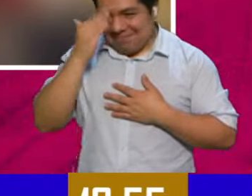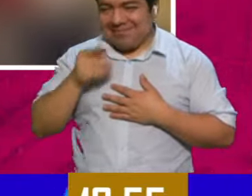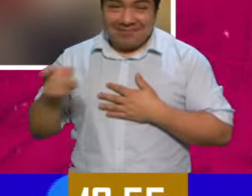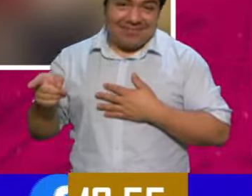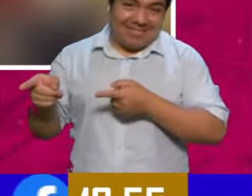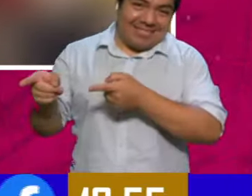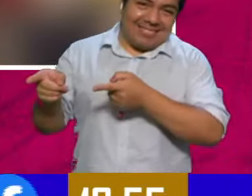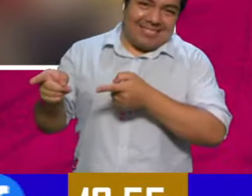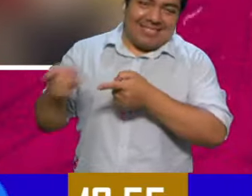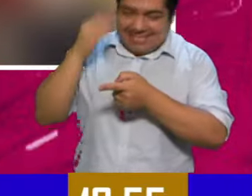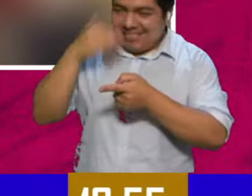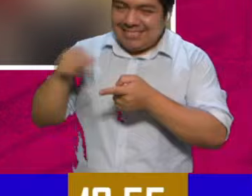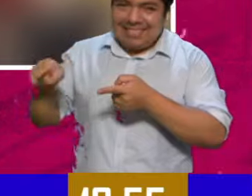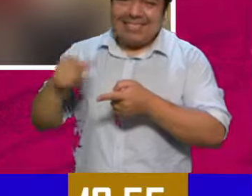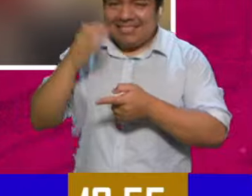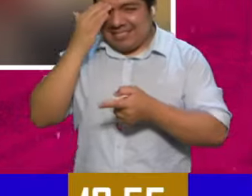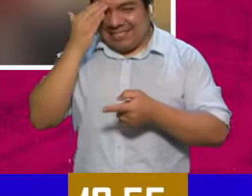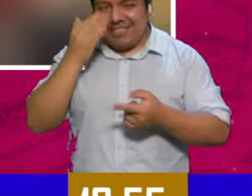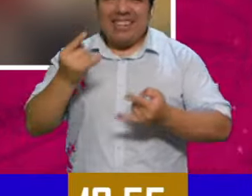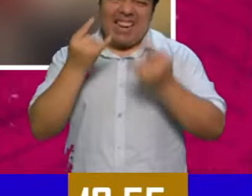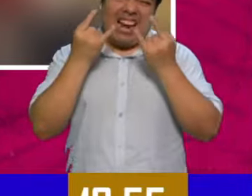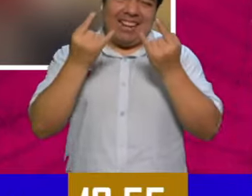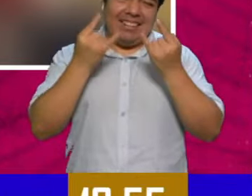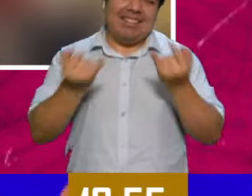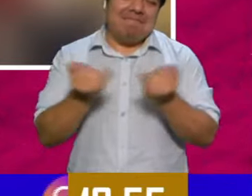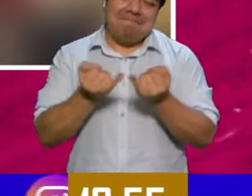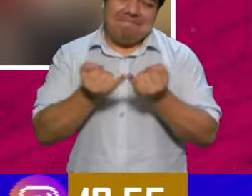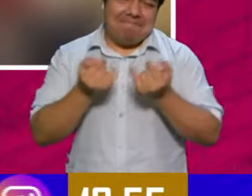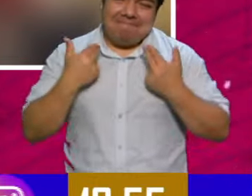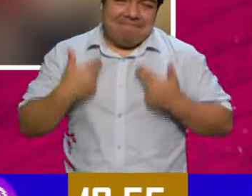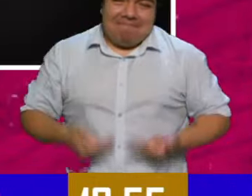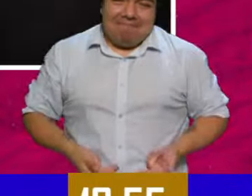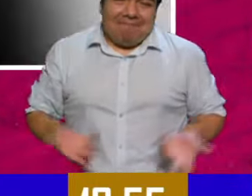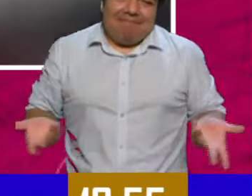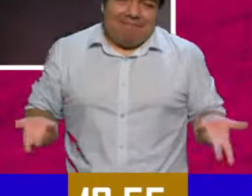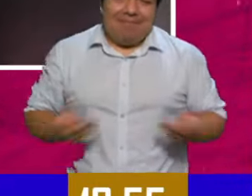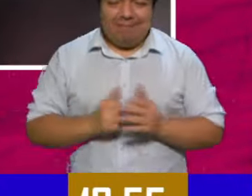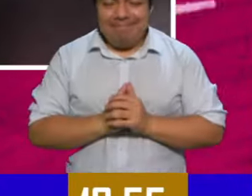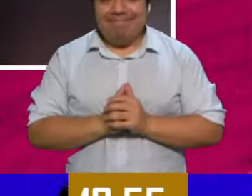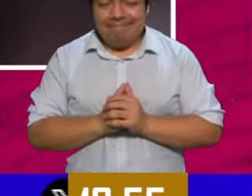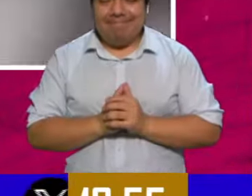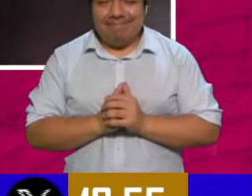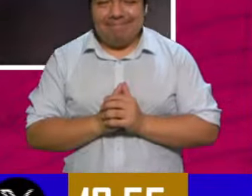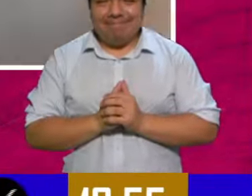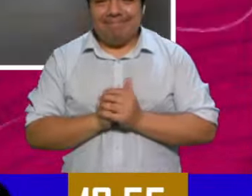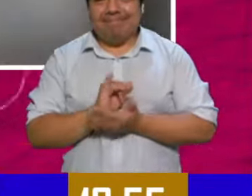está! Sí, los metaleros son seres humanos. Metaleros, pero humanos. Sí, sí, sí.